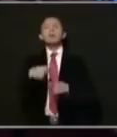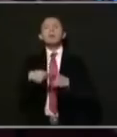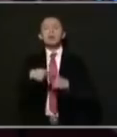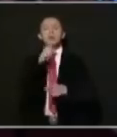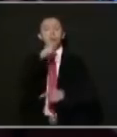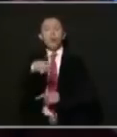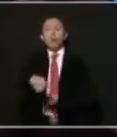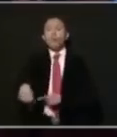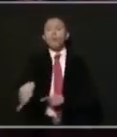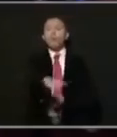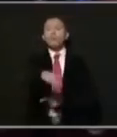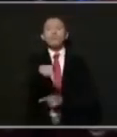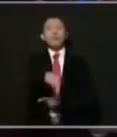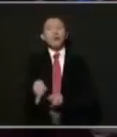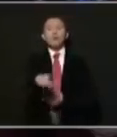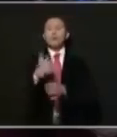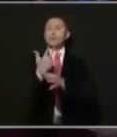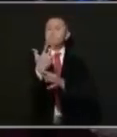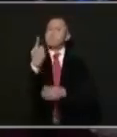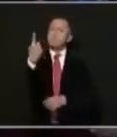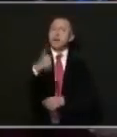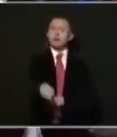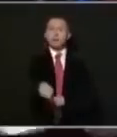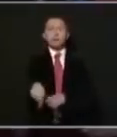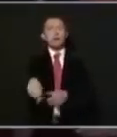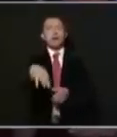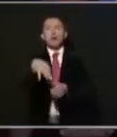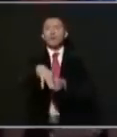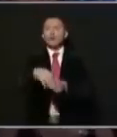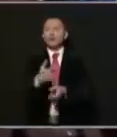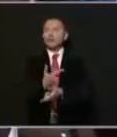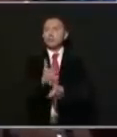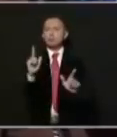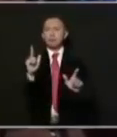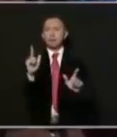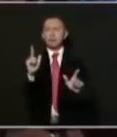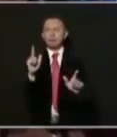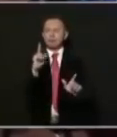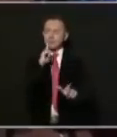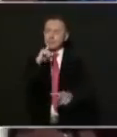con su voto libre y secreto.